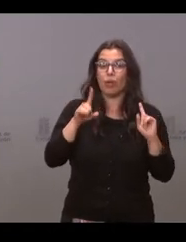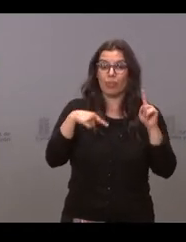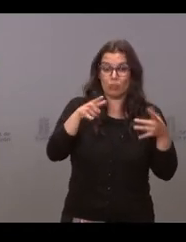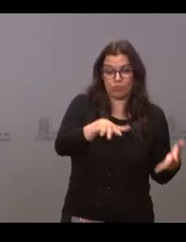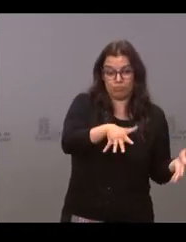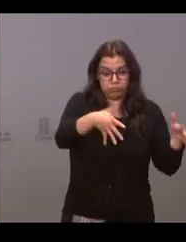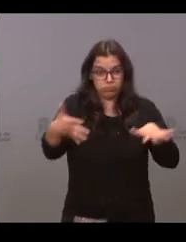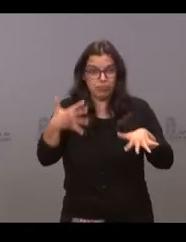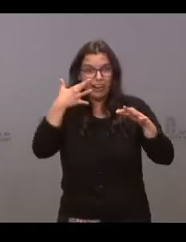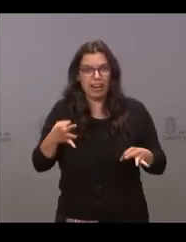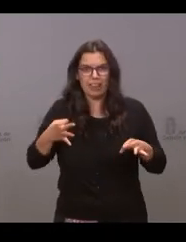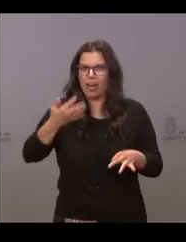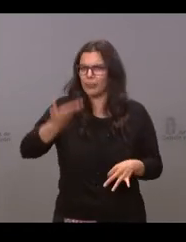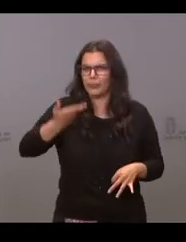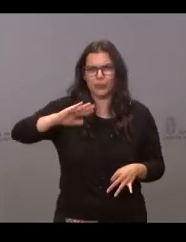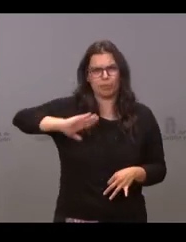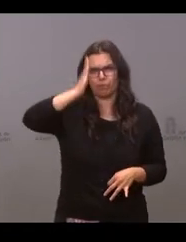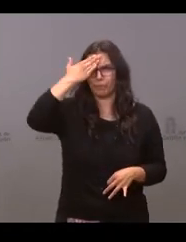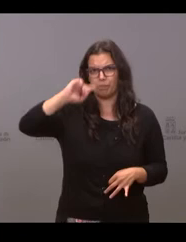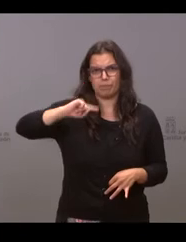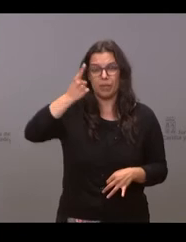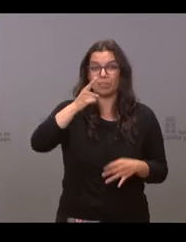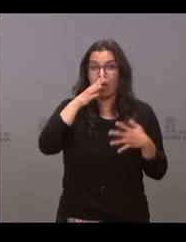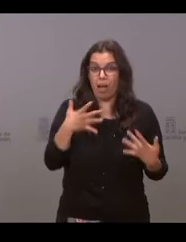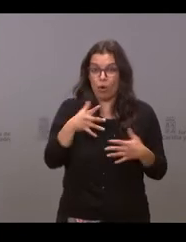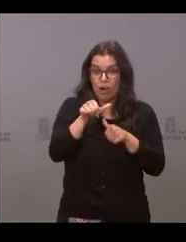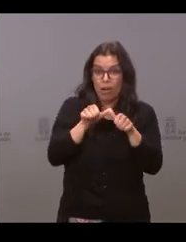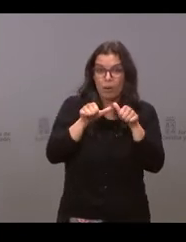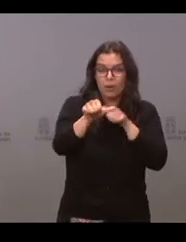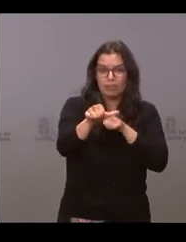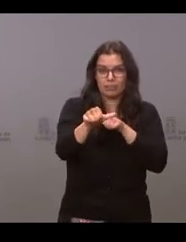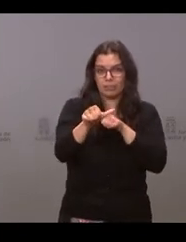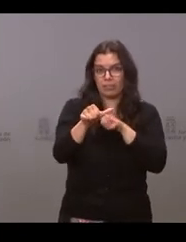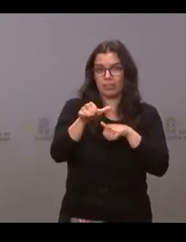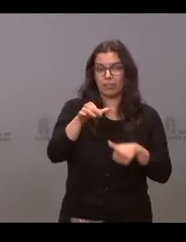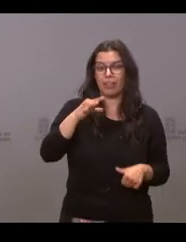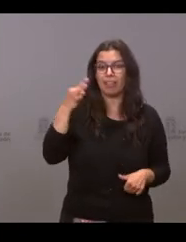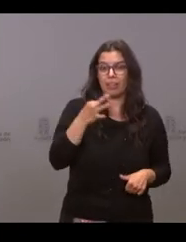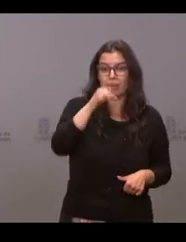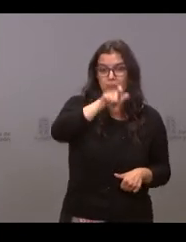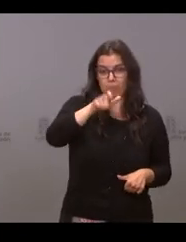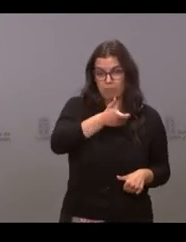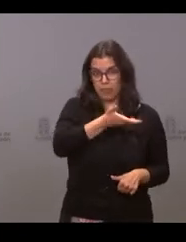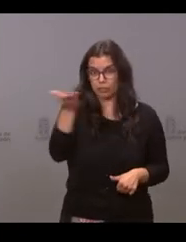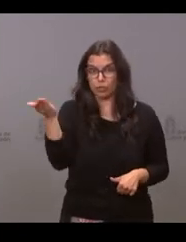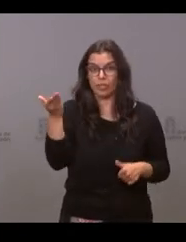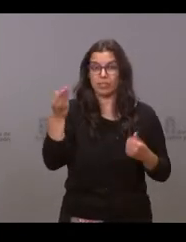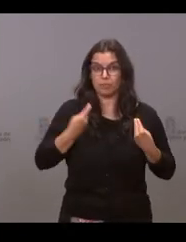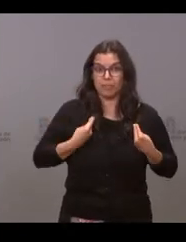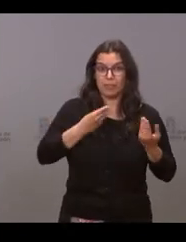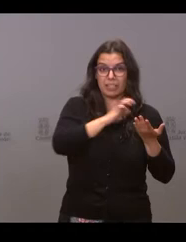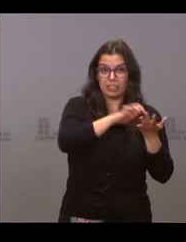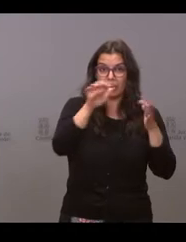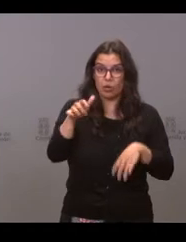mismos por lo tanto a partir de ahora se hace imprescindible de que los ciudadanos y ciudadanas de nuestra comunidad